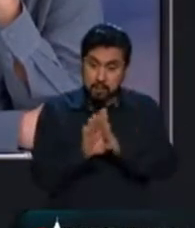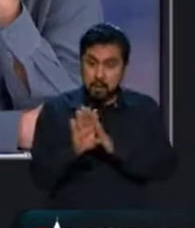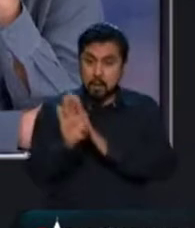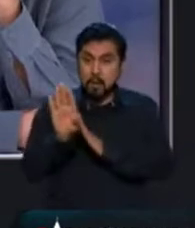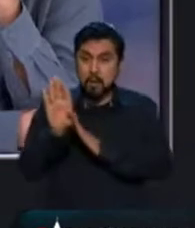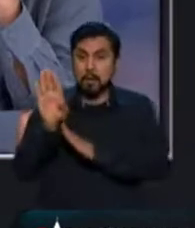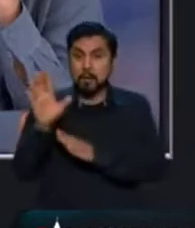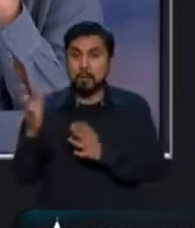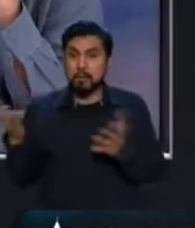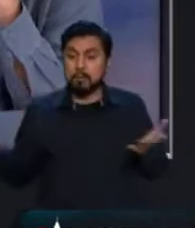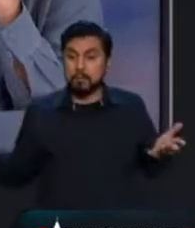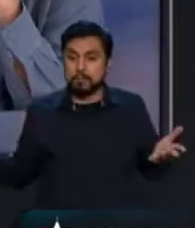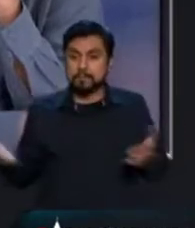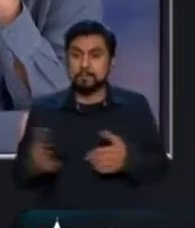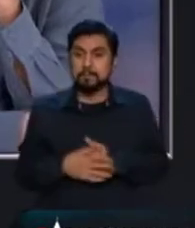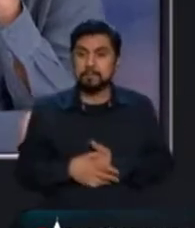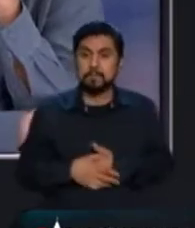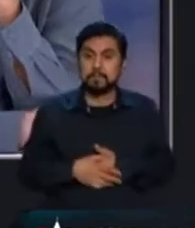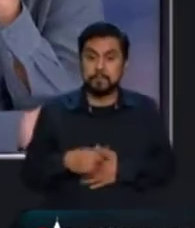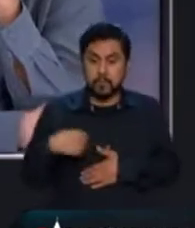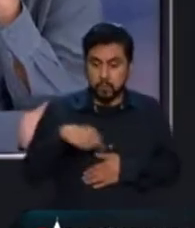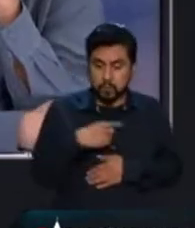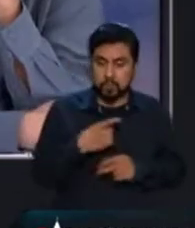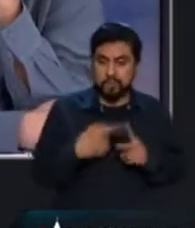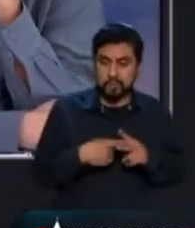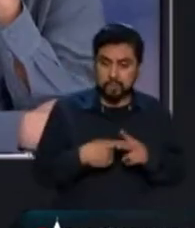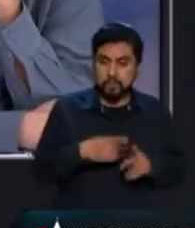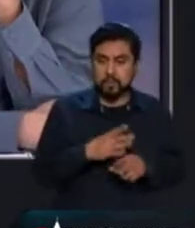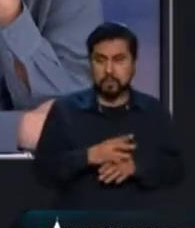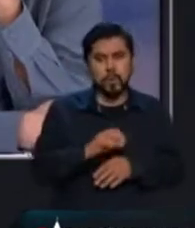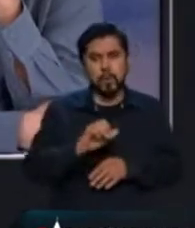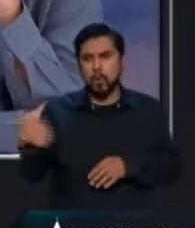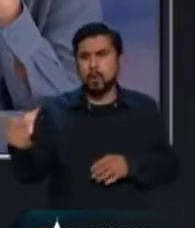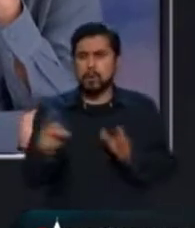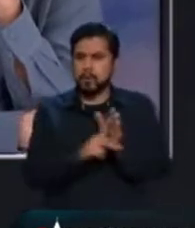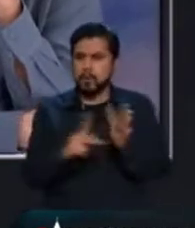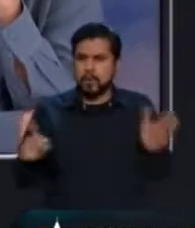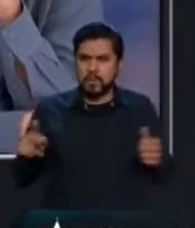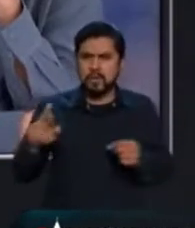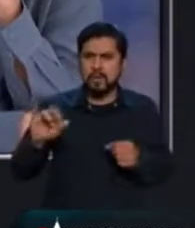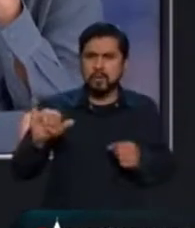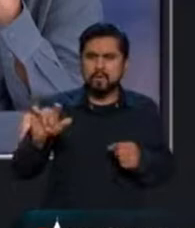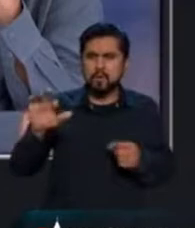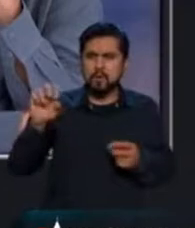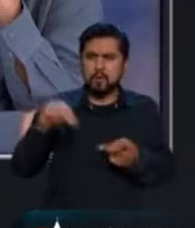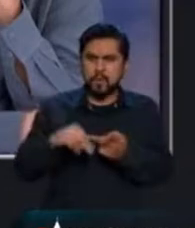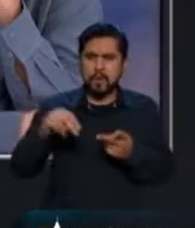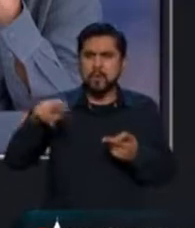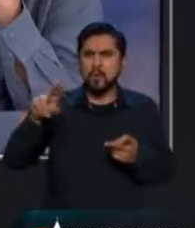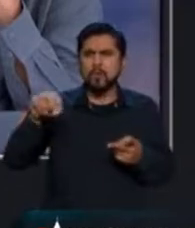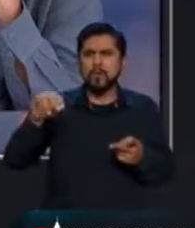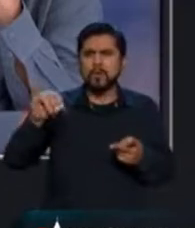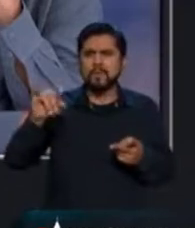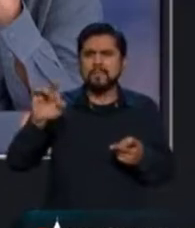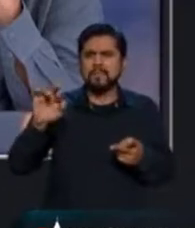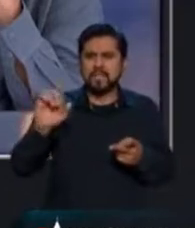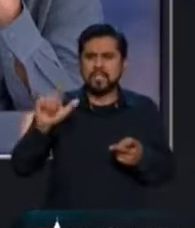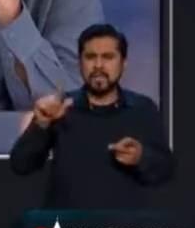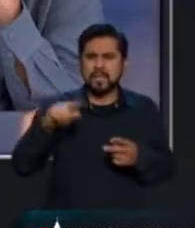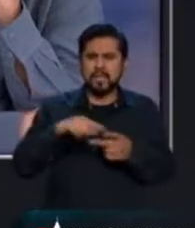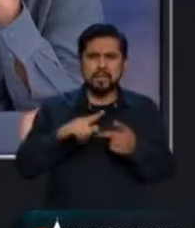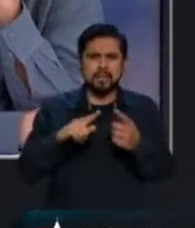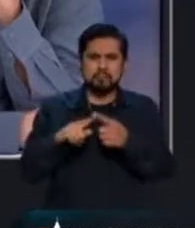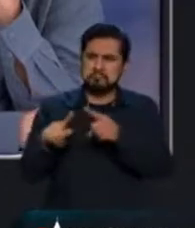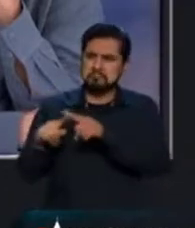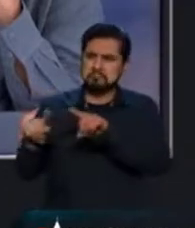No les hablo solo de nuestros datos, que por cierto publicó el Universal. Sí. Vean los datos de Reforma, vean los datos de... O sea, cualquier poll of polls les